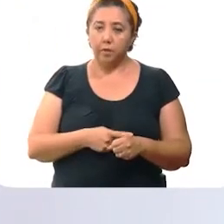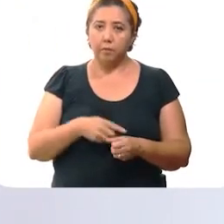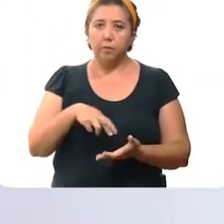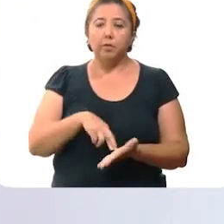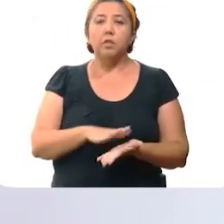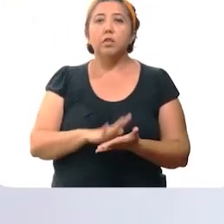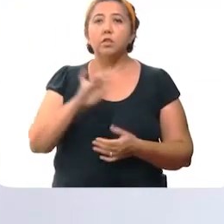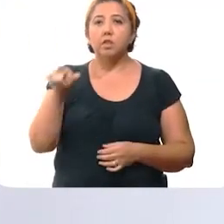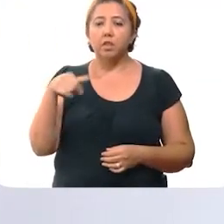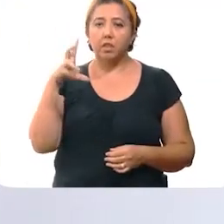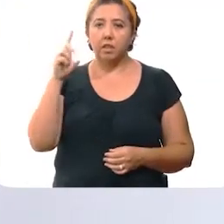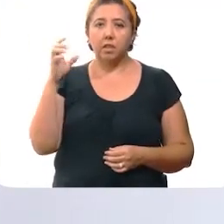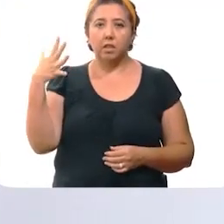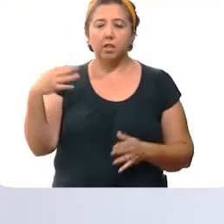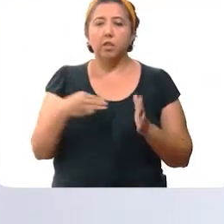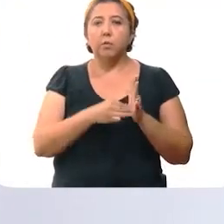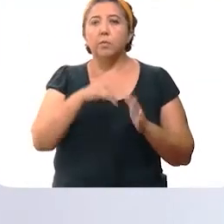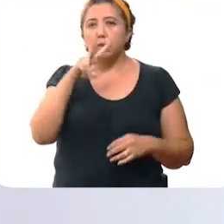contagios registrados, que son